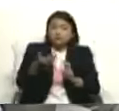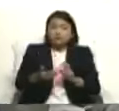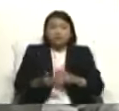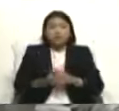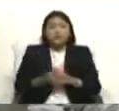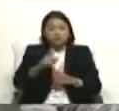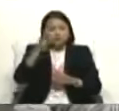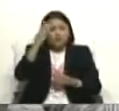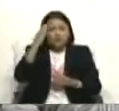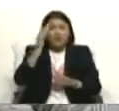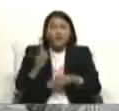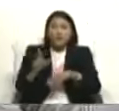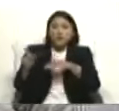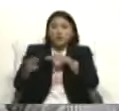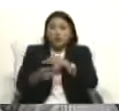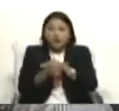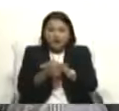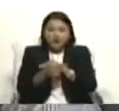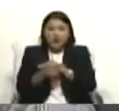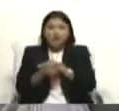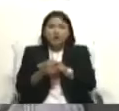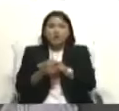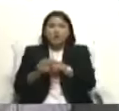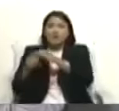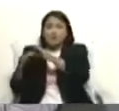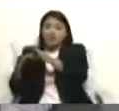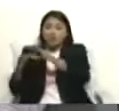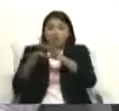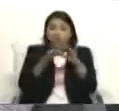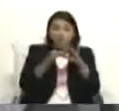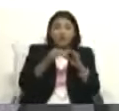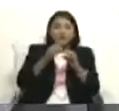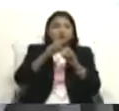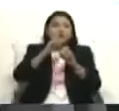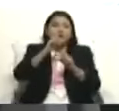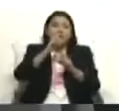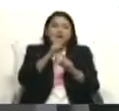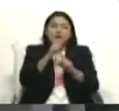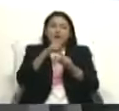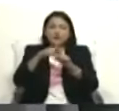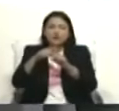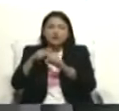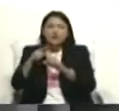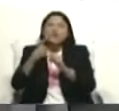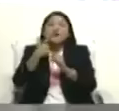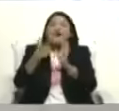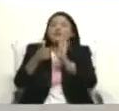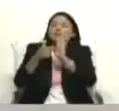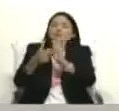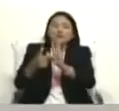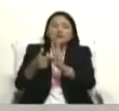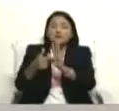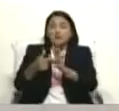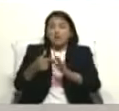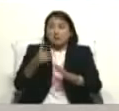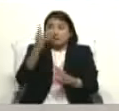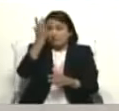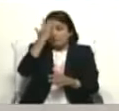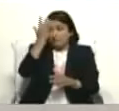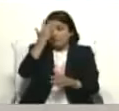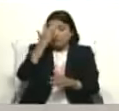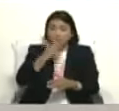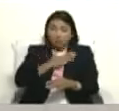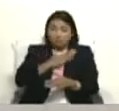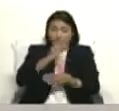saben que Guyana se ha vendido como una santa paloma, una víctima. Y ahí